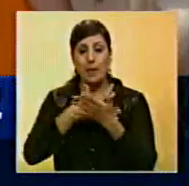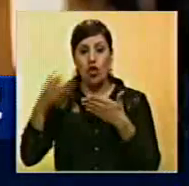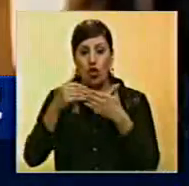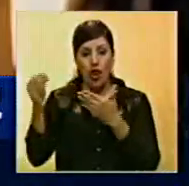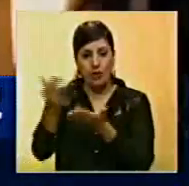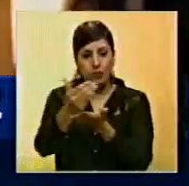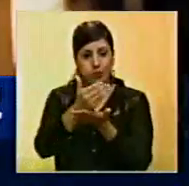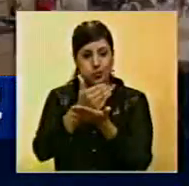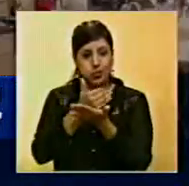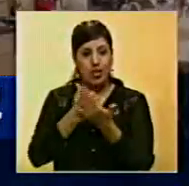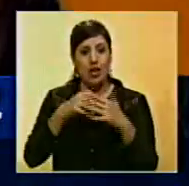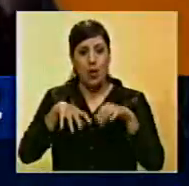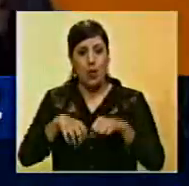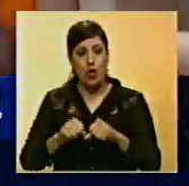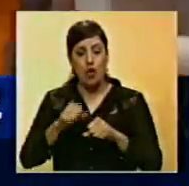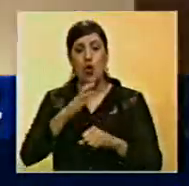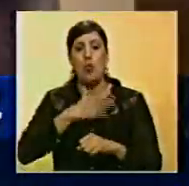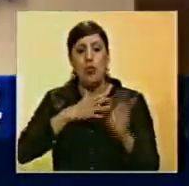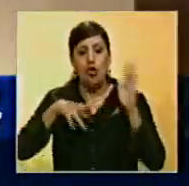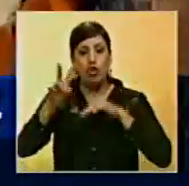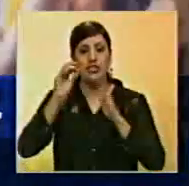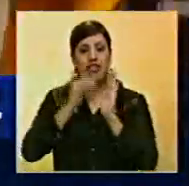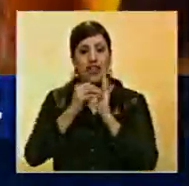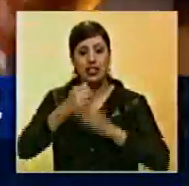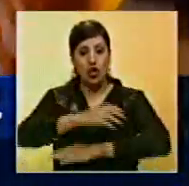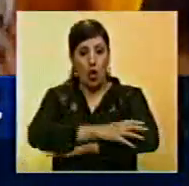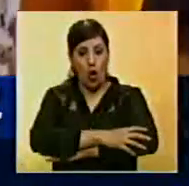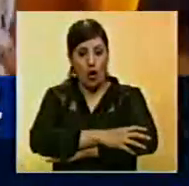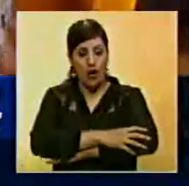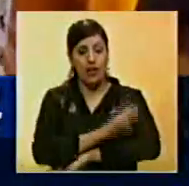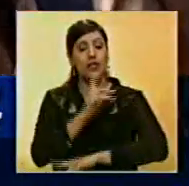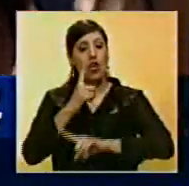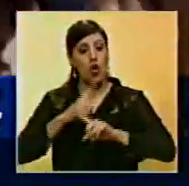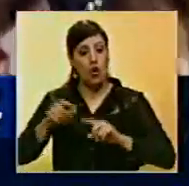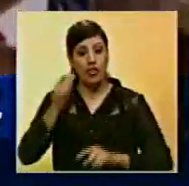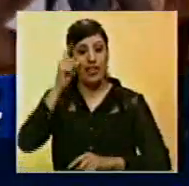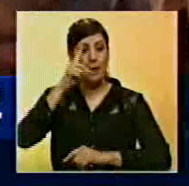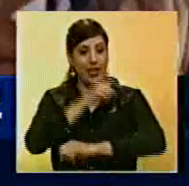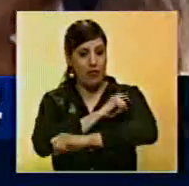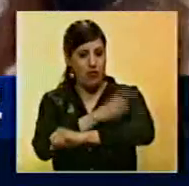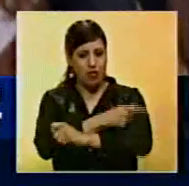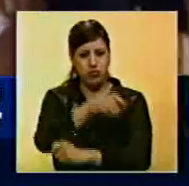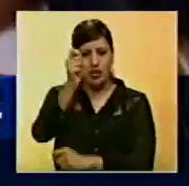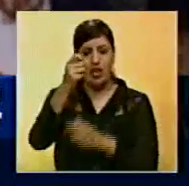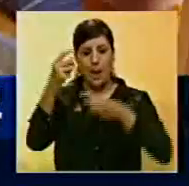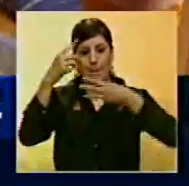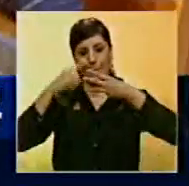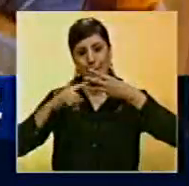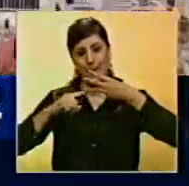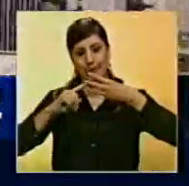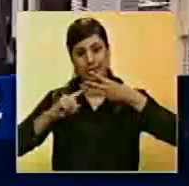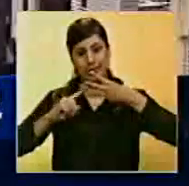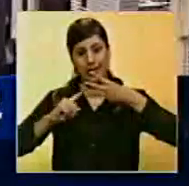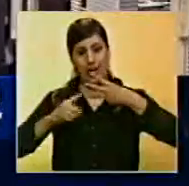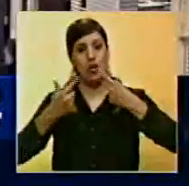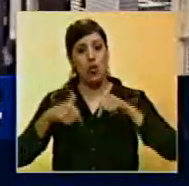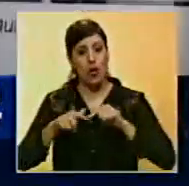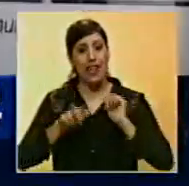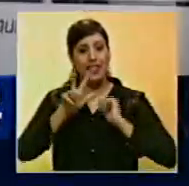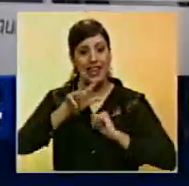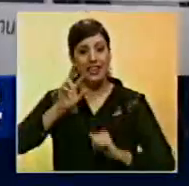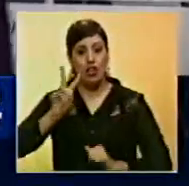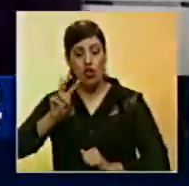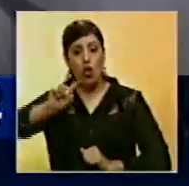dólares, capitalizando sus 12 nominaciones al Oscar. El Despertar de la Fuerza bajó al tercer puesto con un estimado de